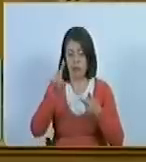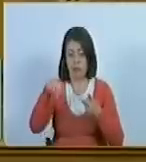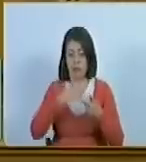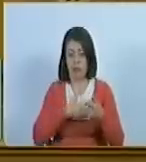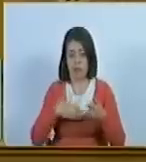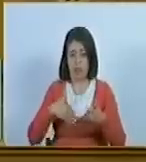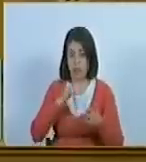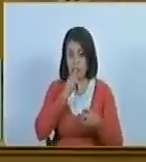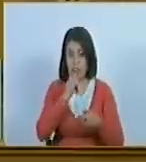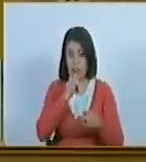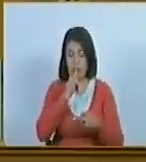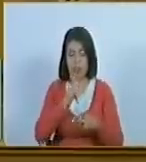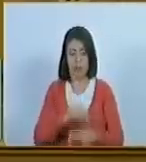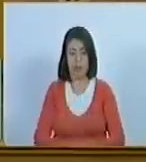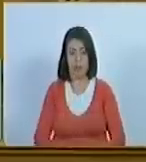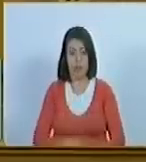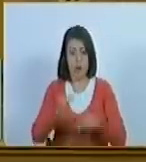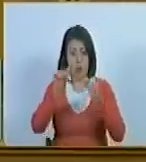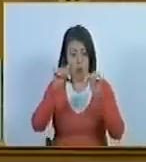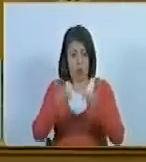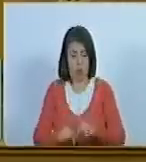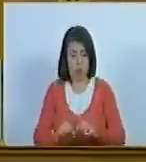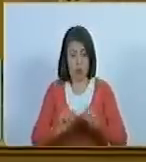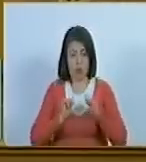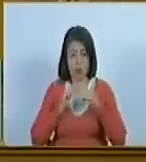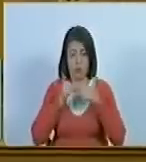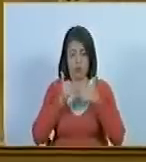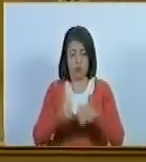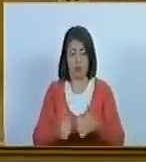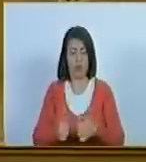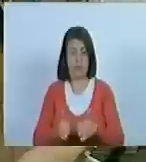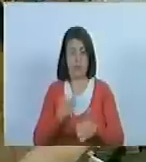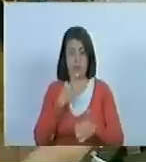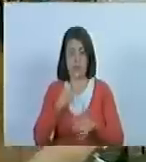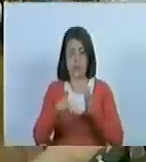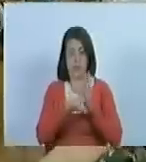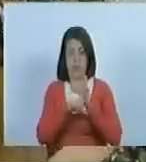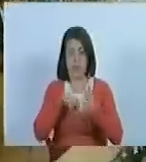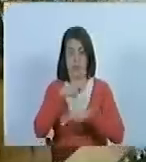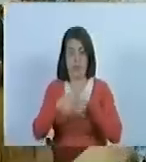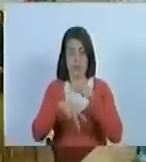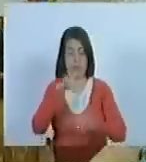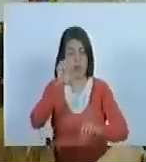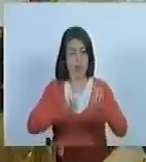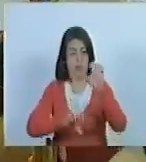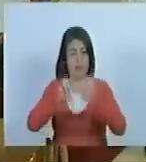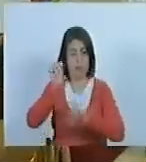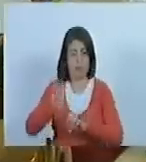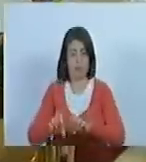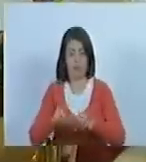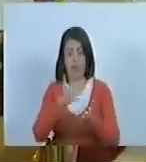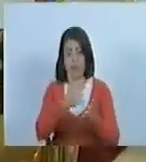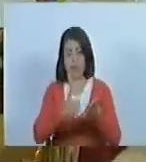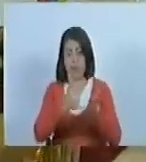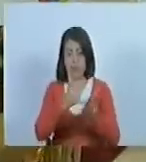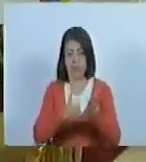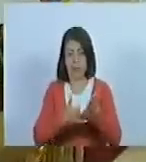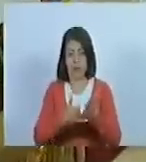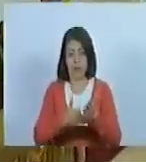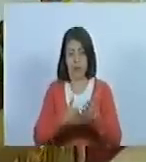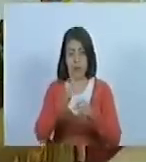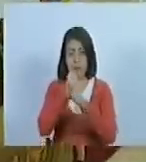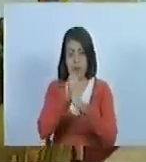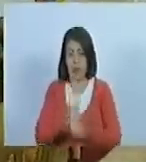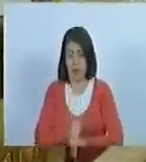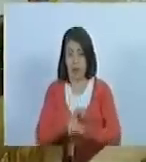quiero informarles que el día de hoy se inició, como lo señala la ley, el proceso de evaluación de esas postulaciones.